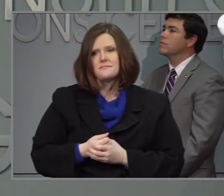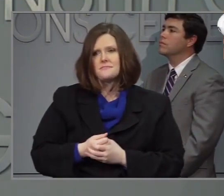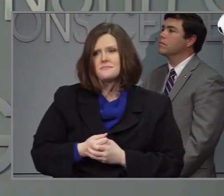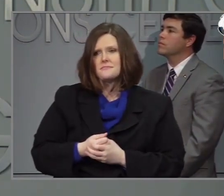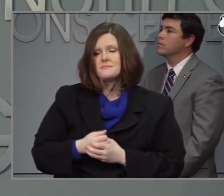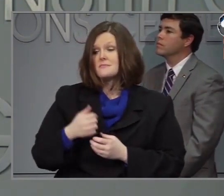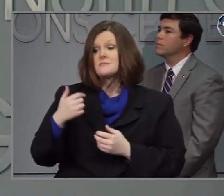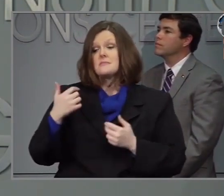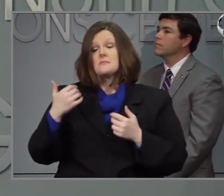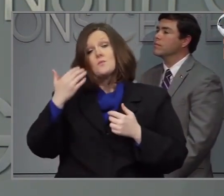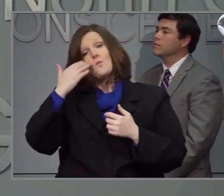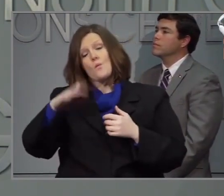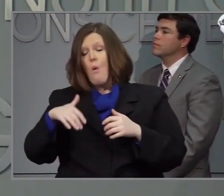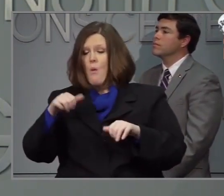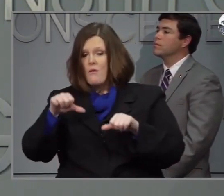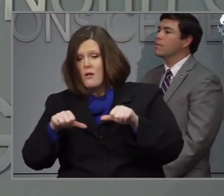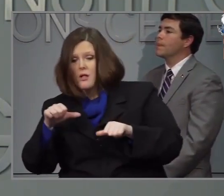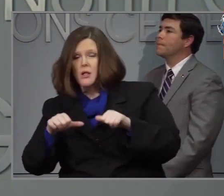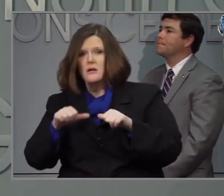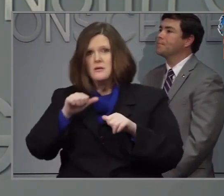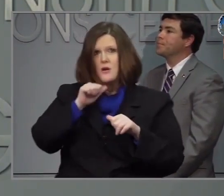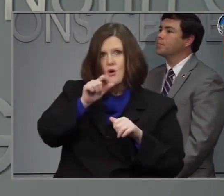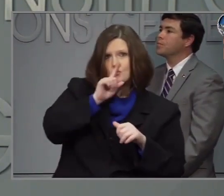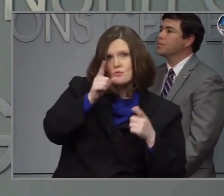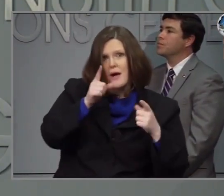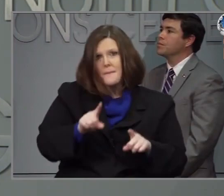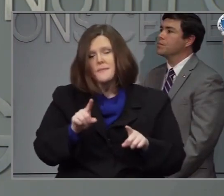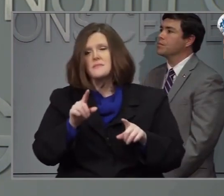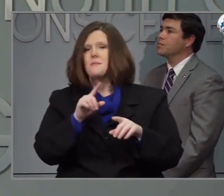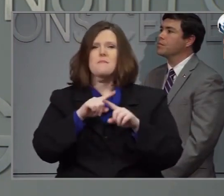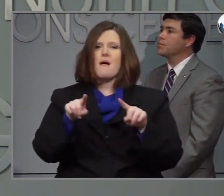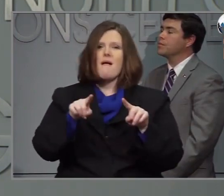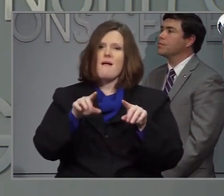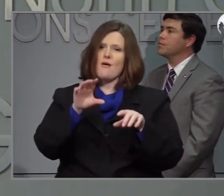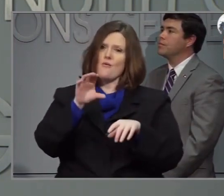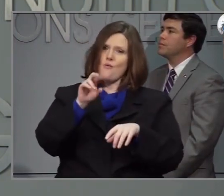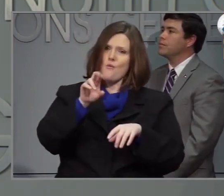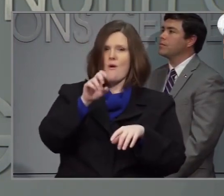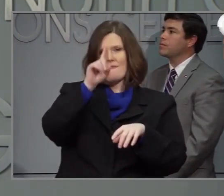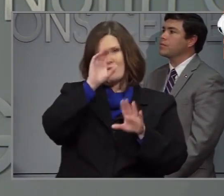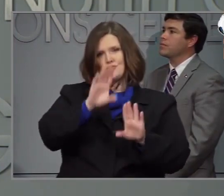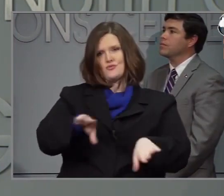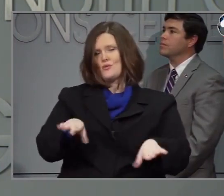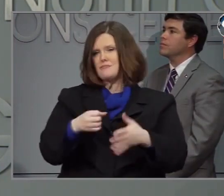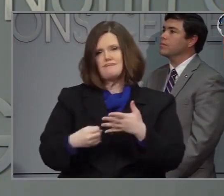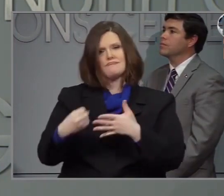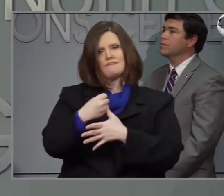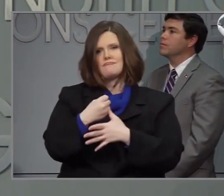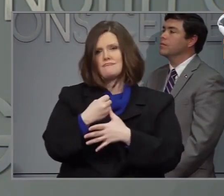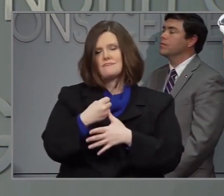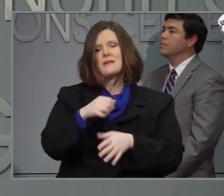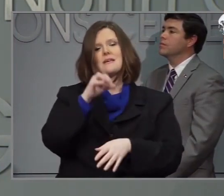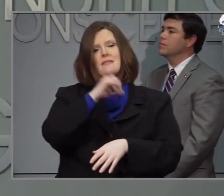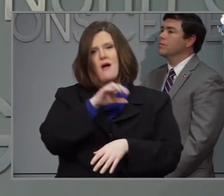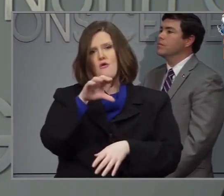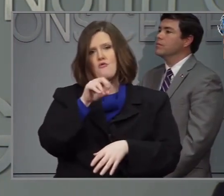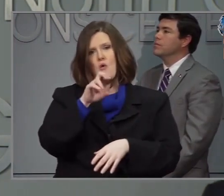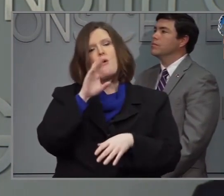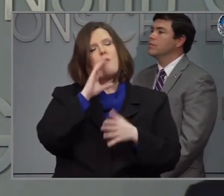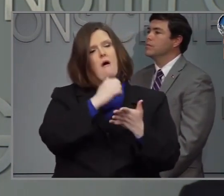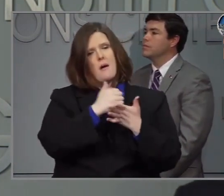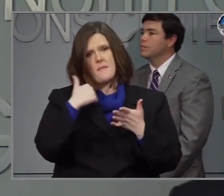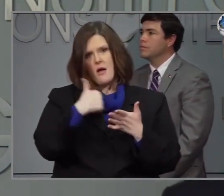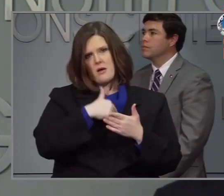no merecen otra cosa en las escuelas siempre tiene que poner a las niñas enlaces a los niños en primer